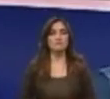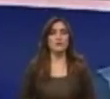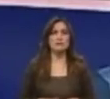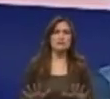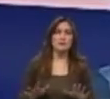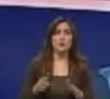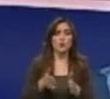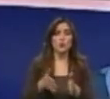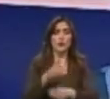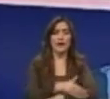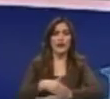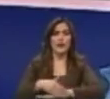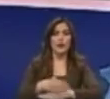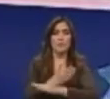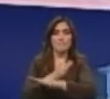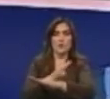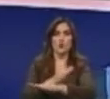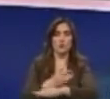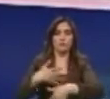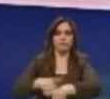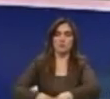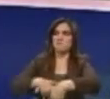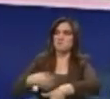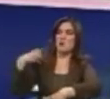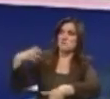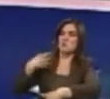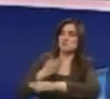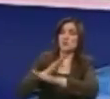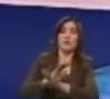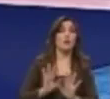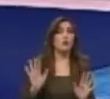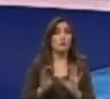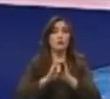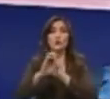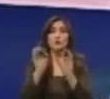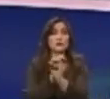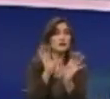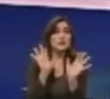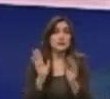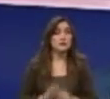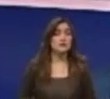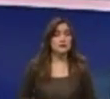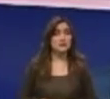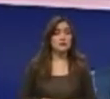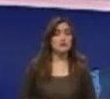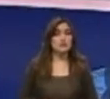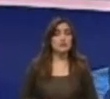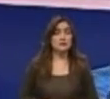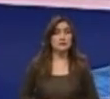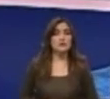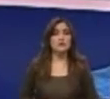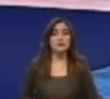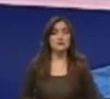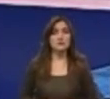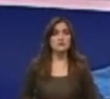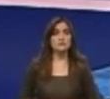exista bloqueo de algunas vías. ¿Tú has visto que se ha realizado algún bloqueo o simplemente es la ausencia del transporte público? Hasta